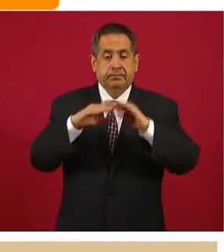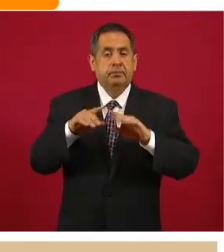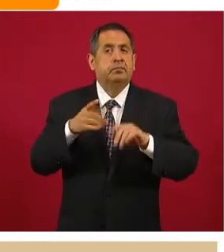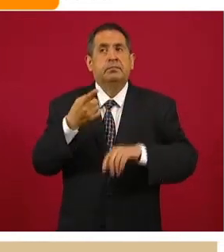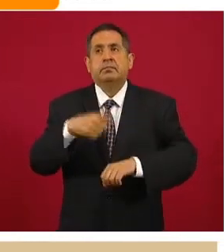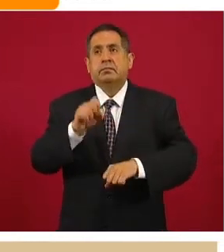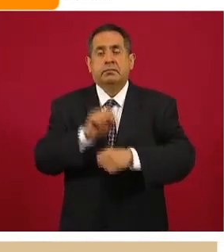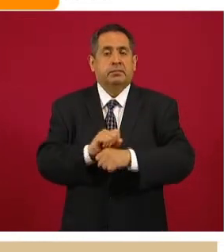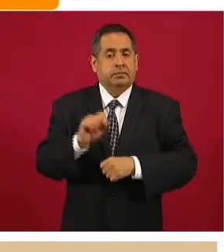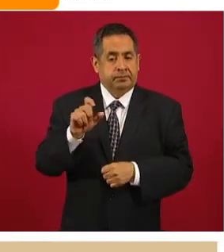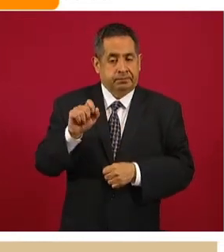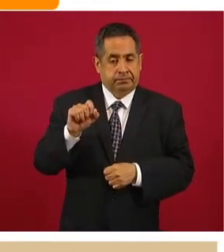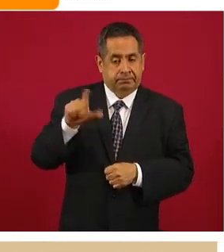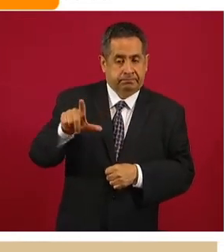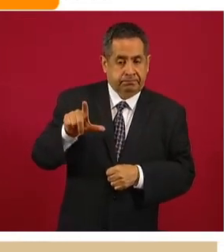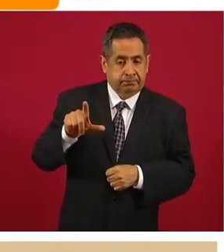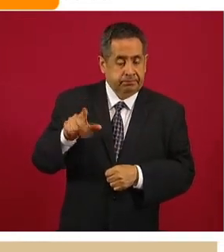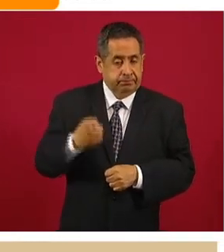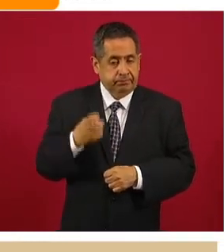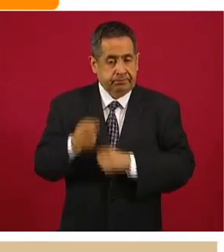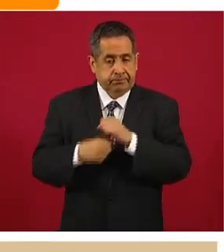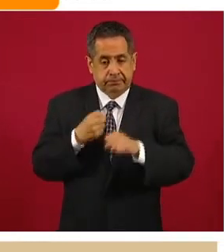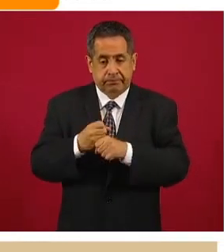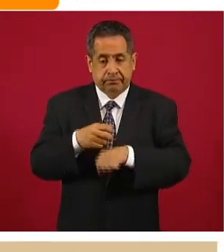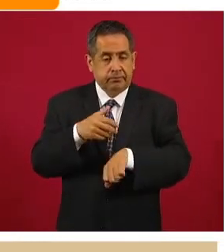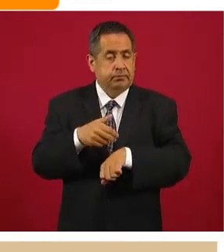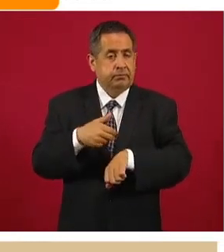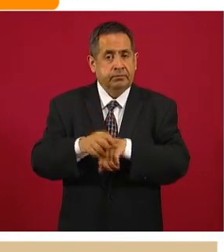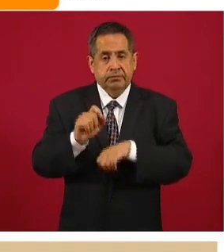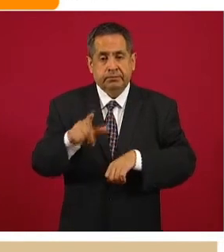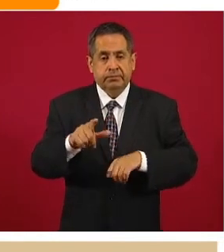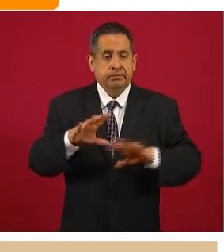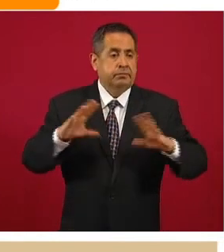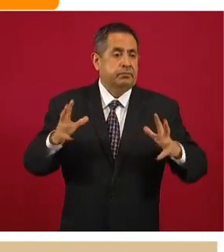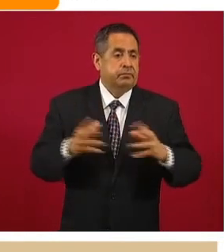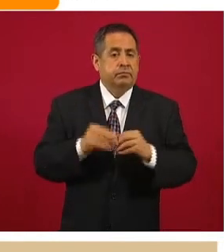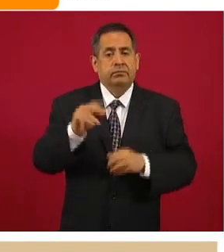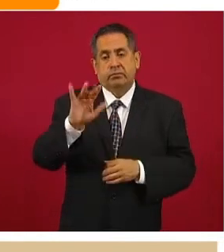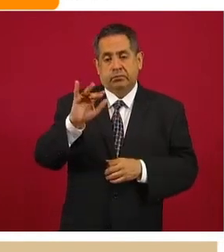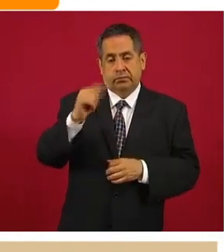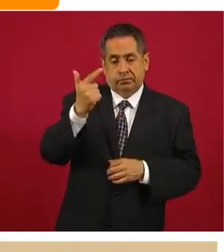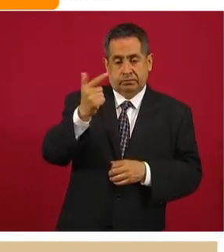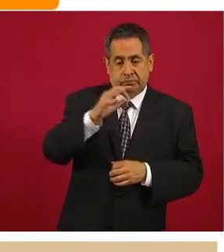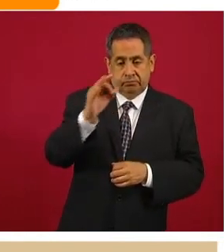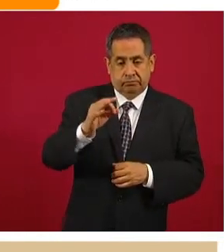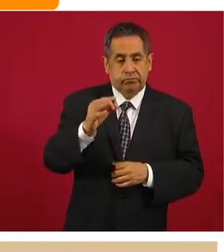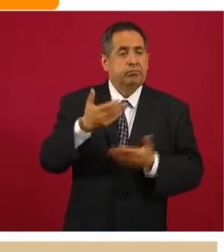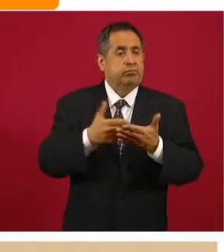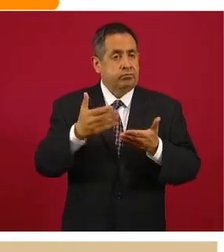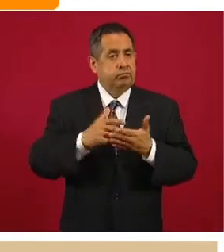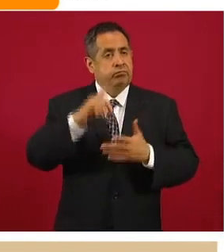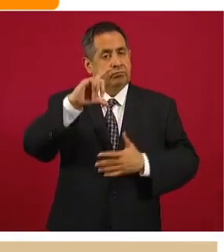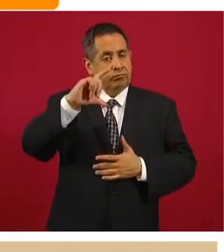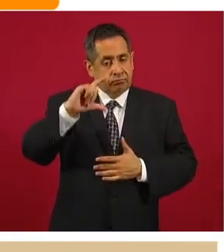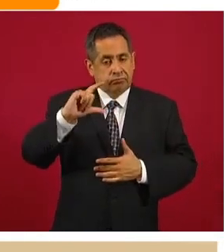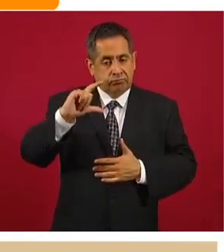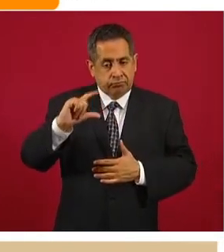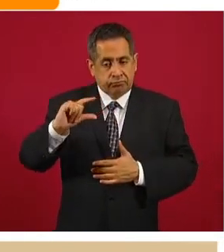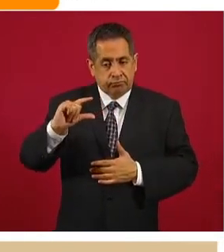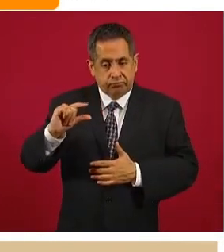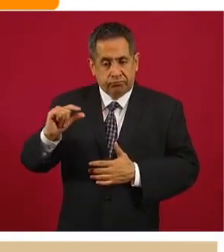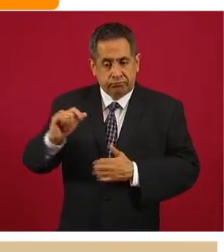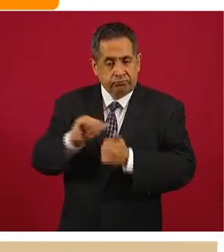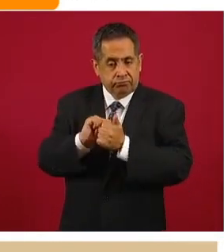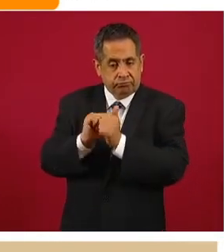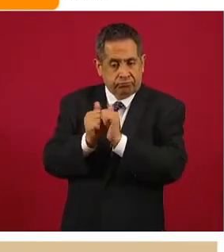semana 27 del año de 57% y desde entonces ha ido disminuyendo